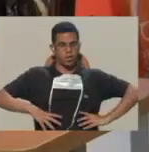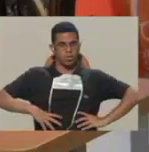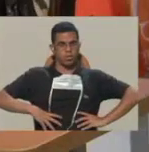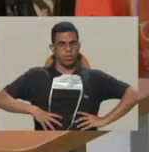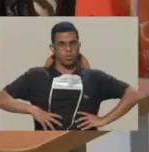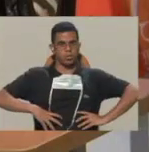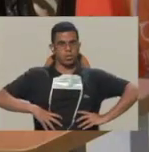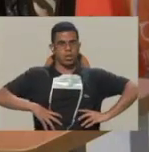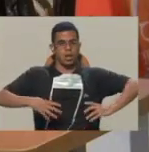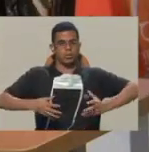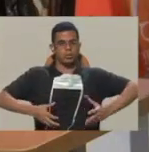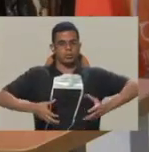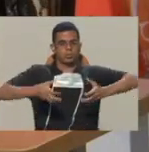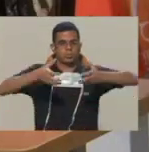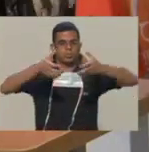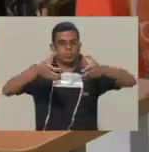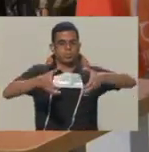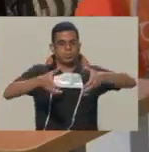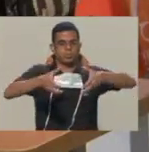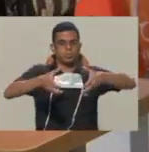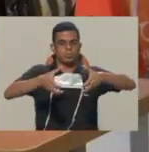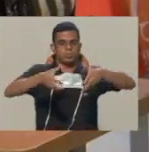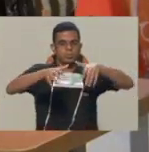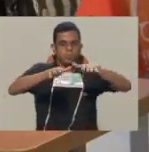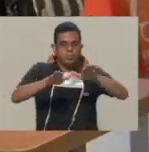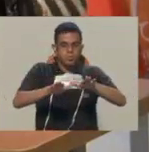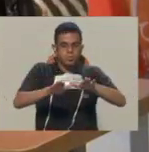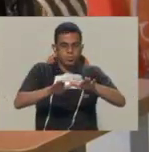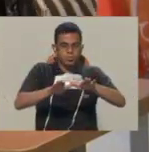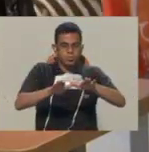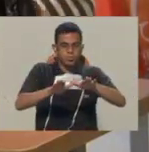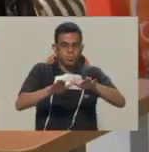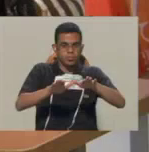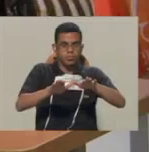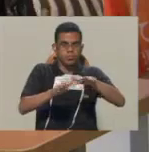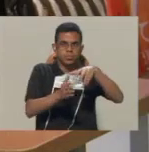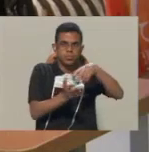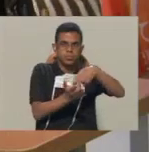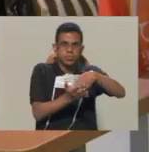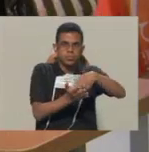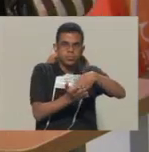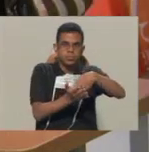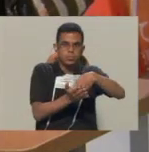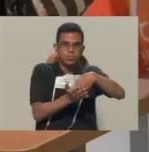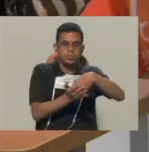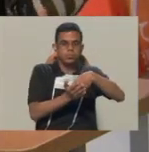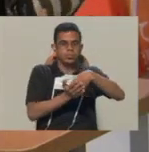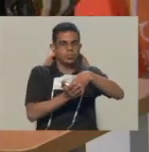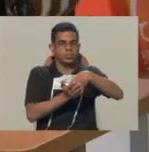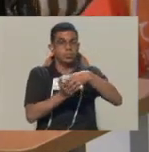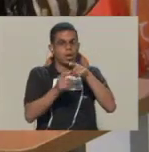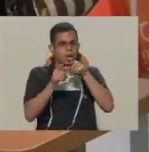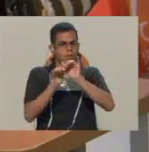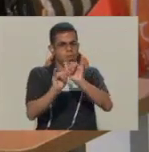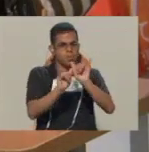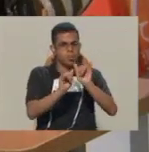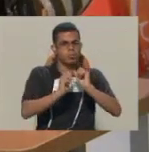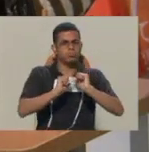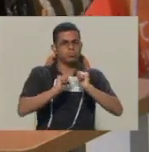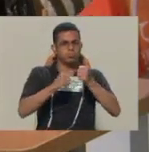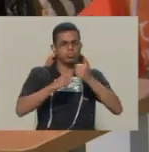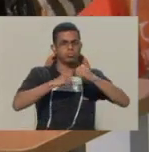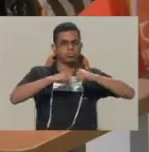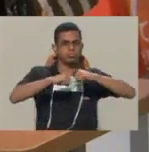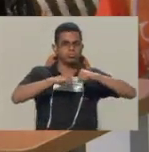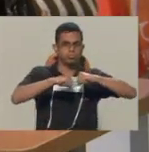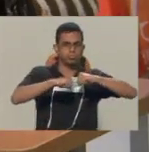estomaguito, de manera de que subirlos y ellos tengan que colocarse en las cuatro puntas, ¿verdad? Las dos manitos y las dos piernitas para